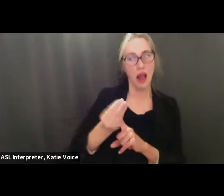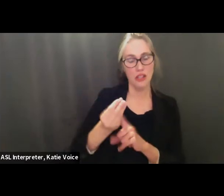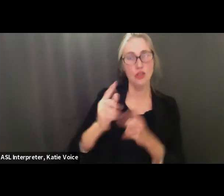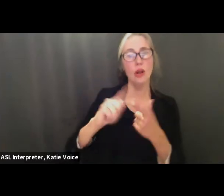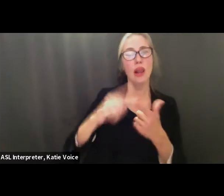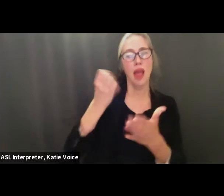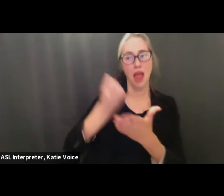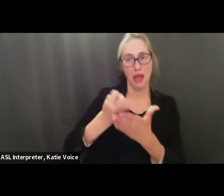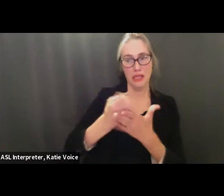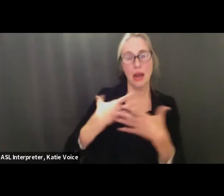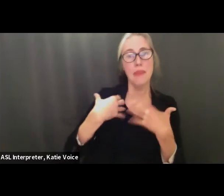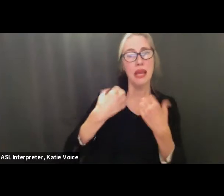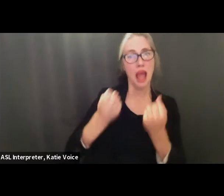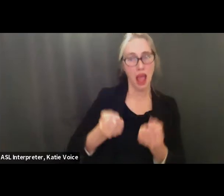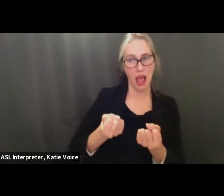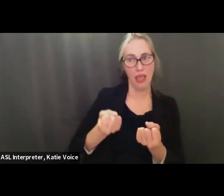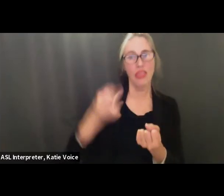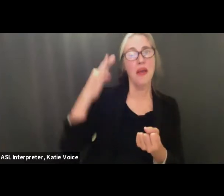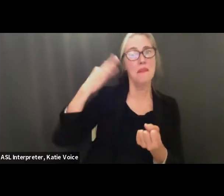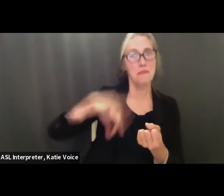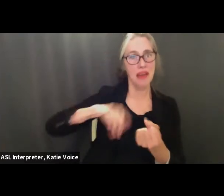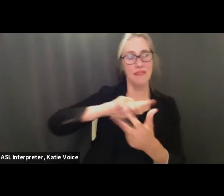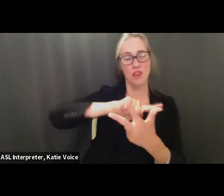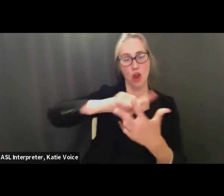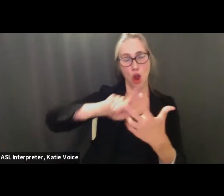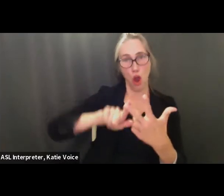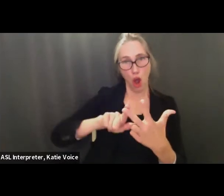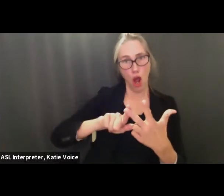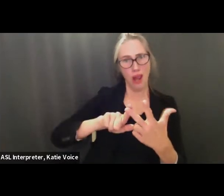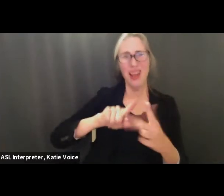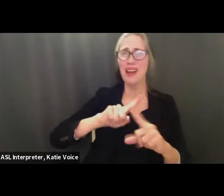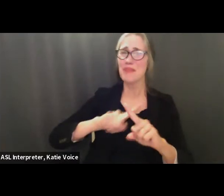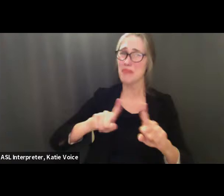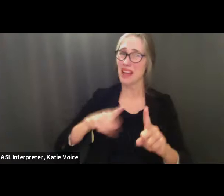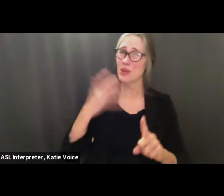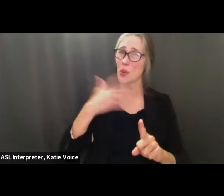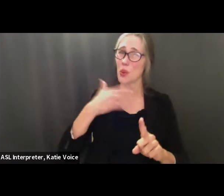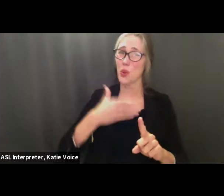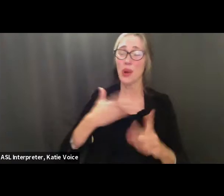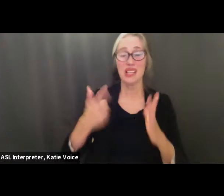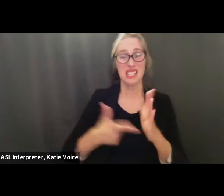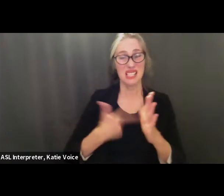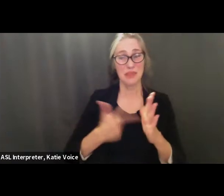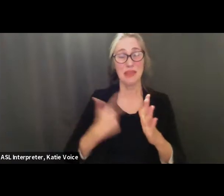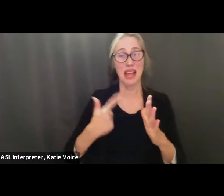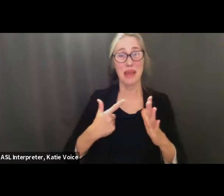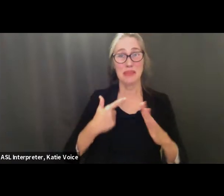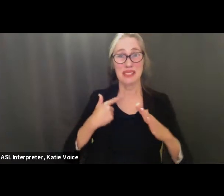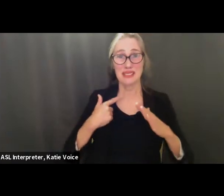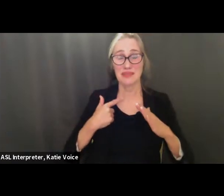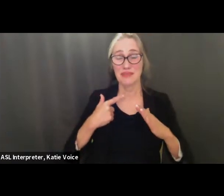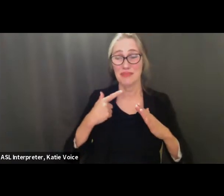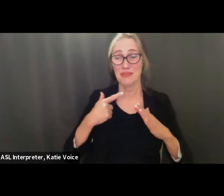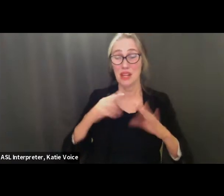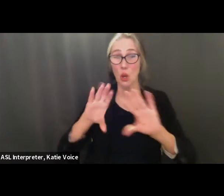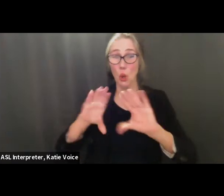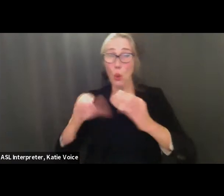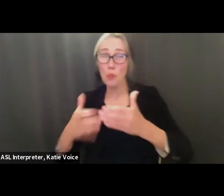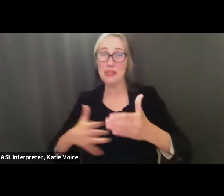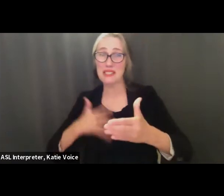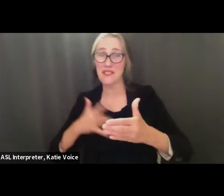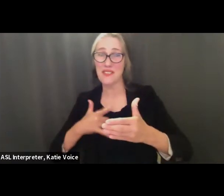acompañado de obstáculos por parte de uno o varios grupos que sin argumentos confiables se dedican a